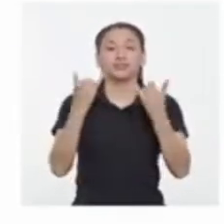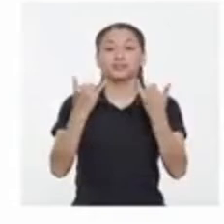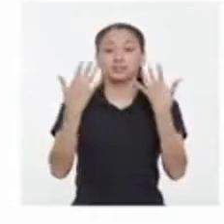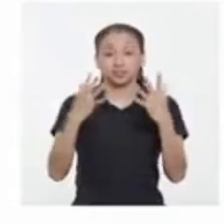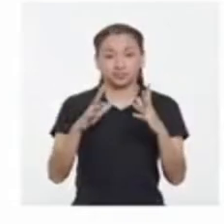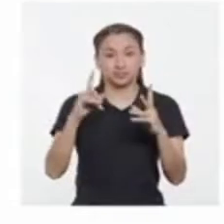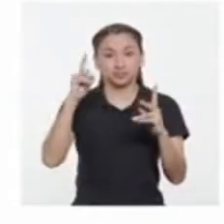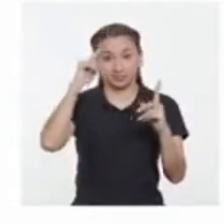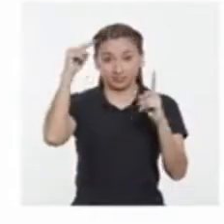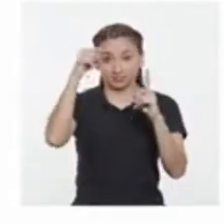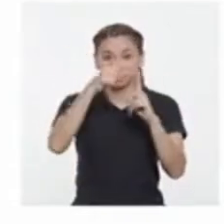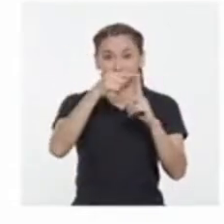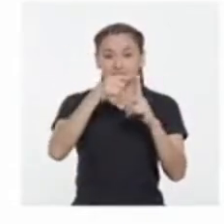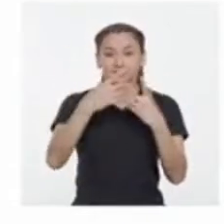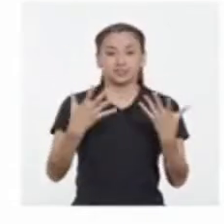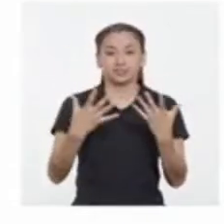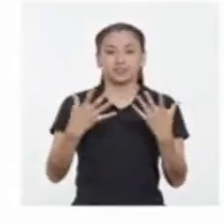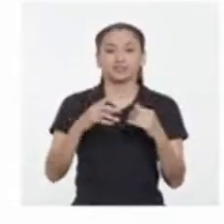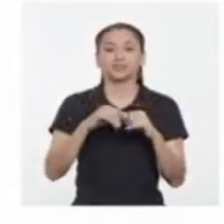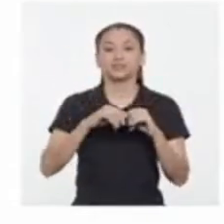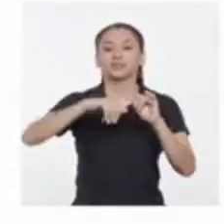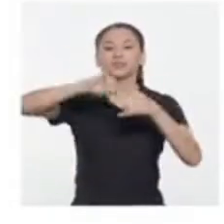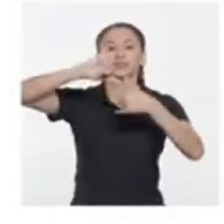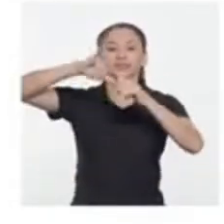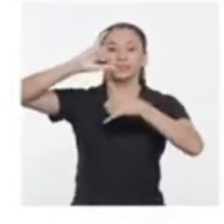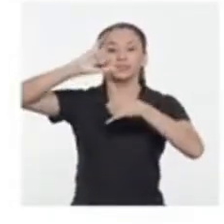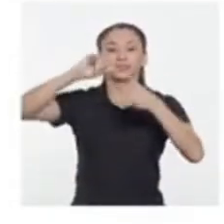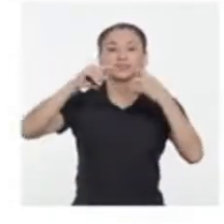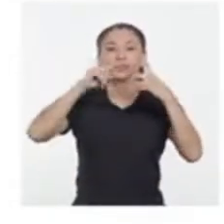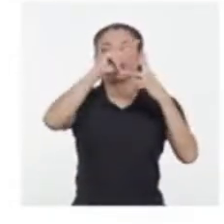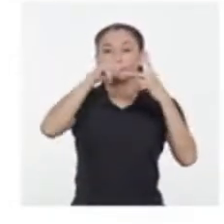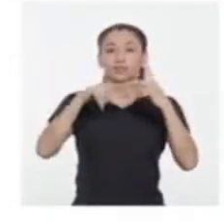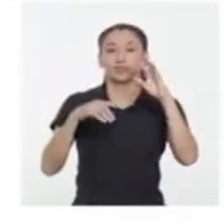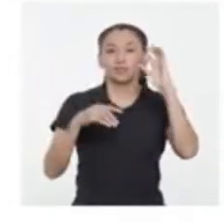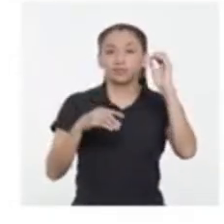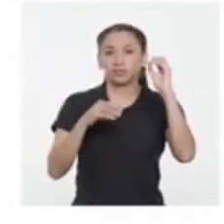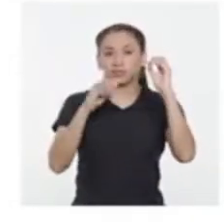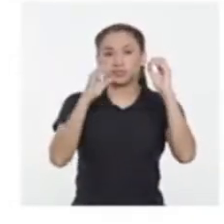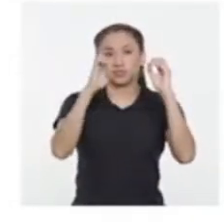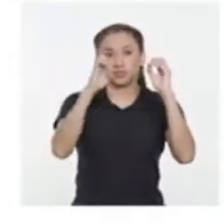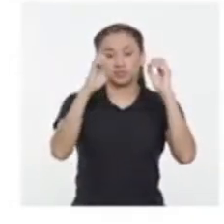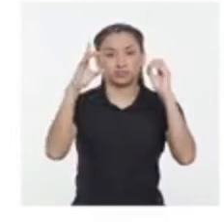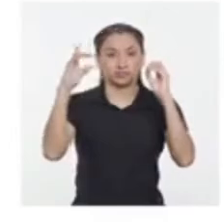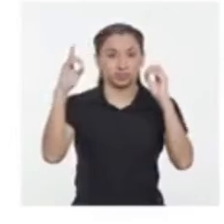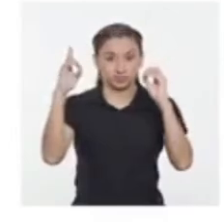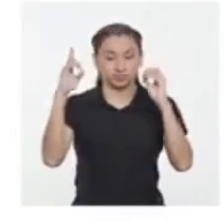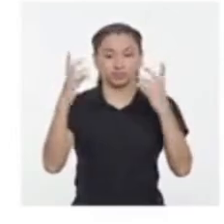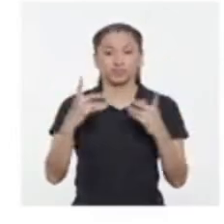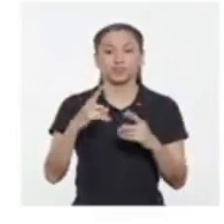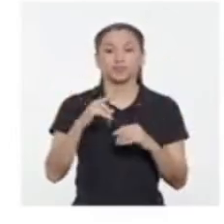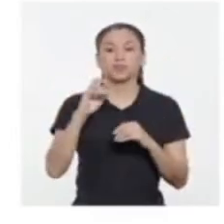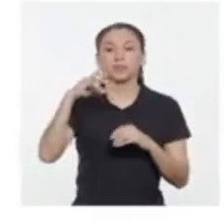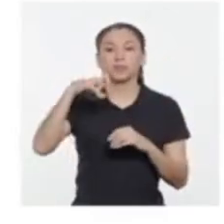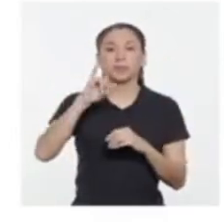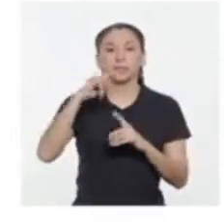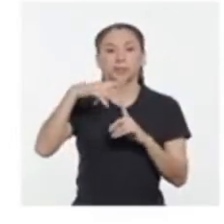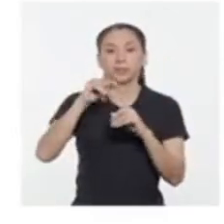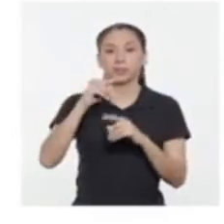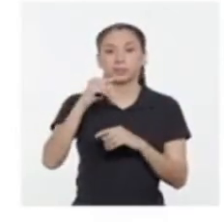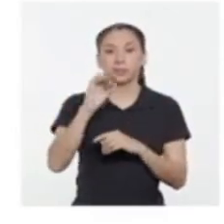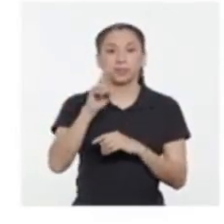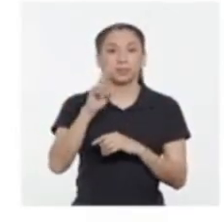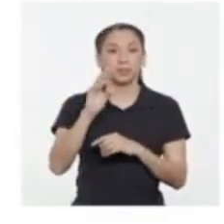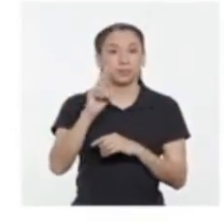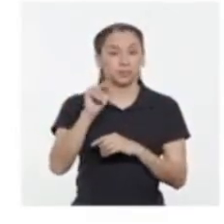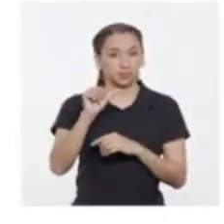Ahora, hallamos la longitud del listón B en el triángulo rectángulo OED, aplicando el teorema de